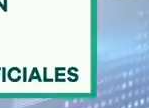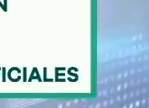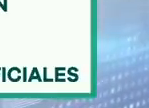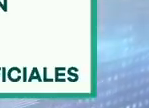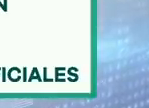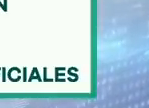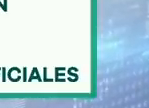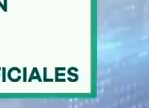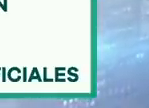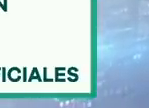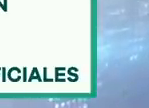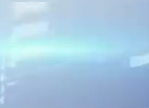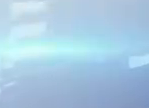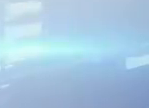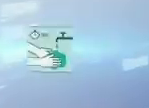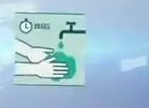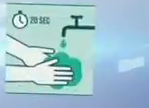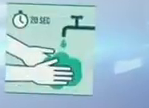gobierno.